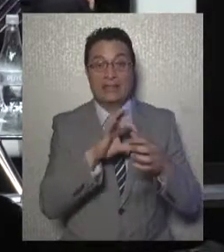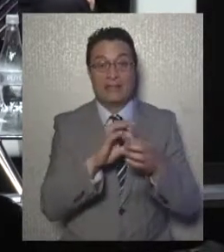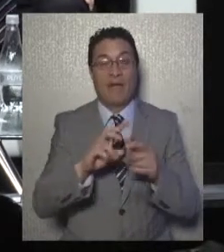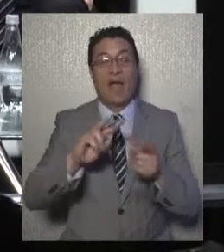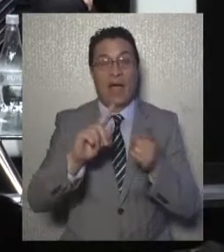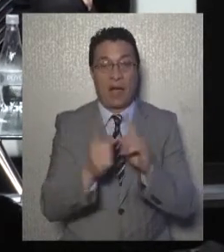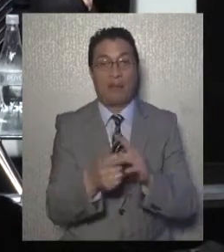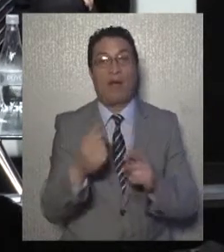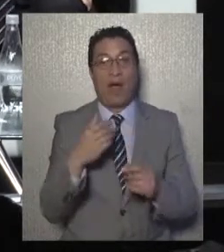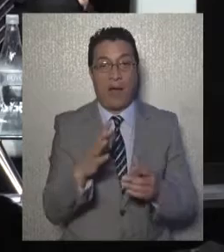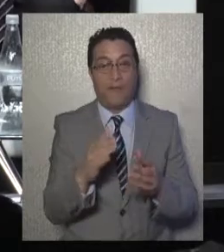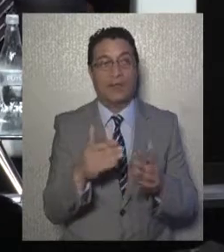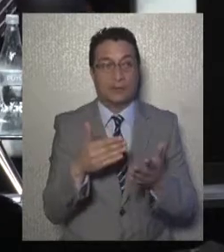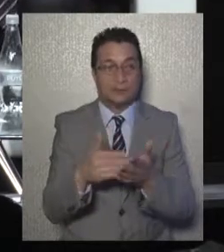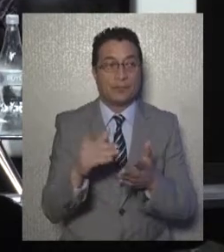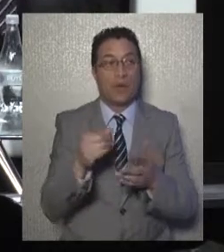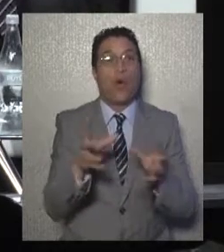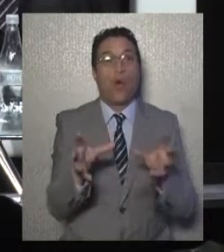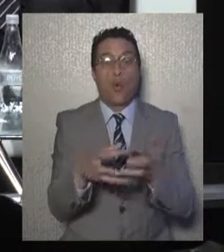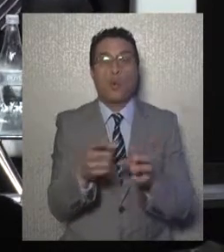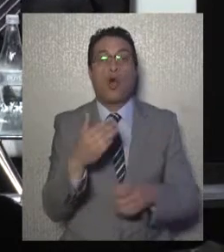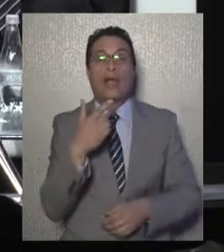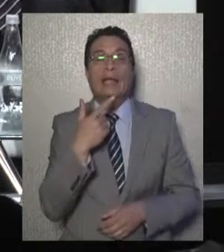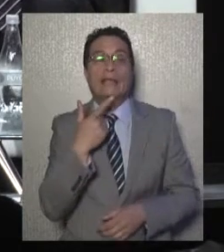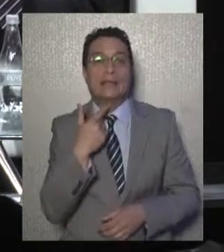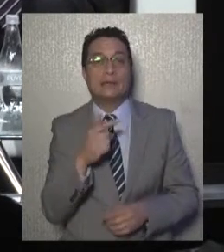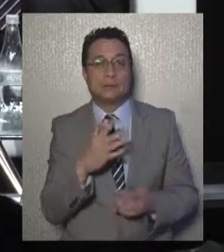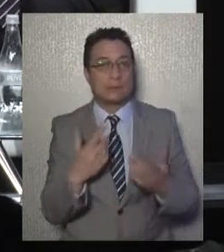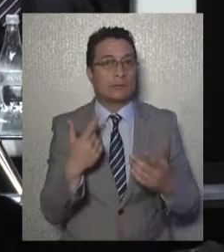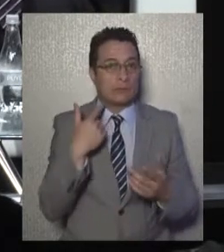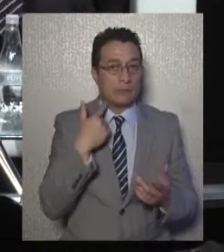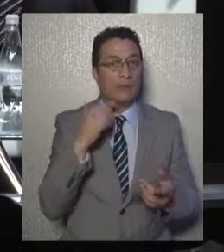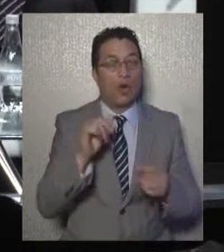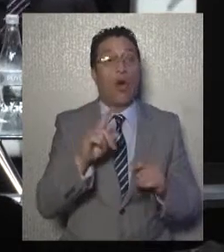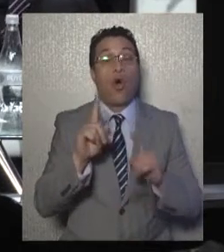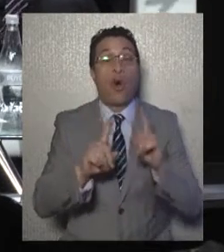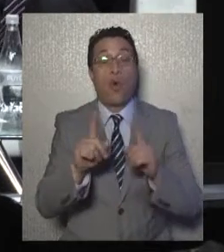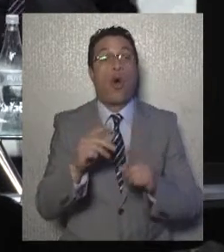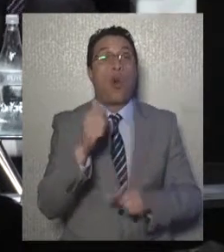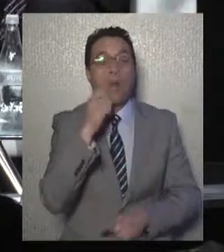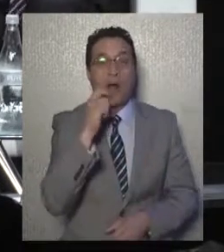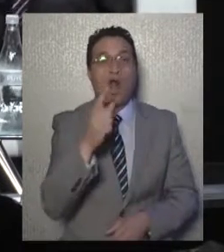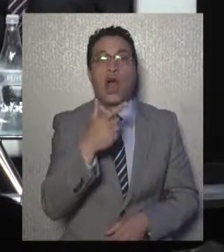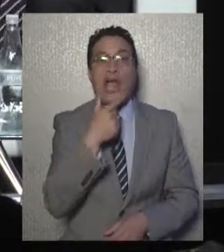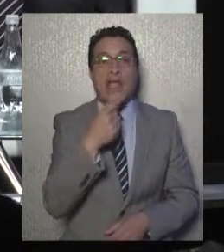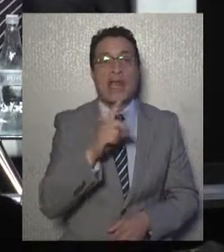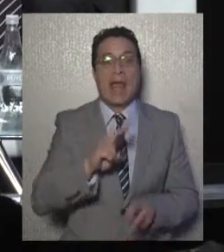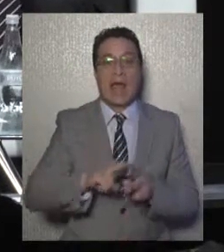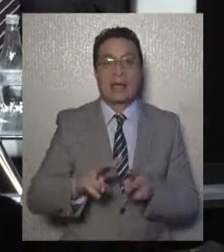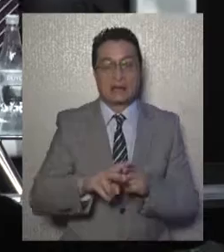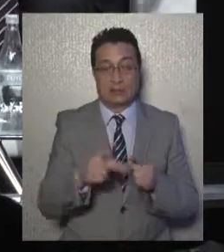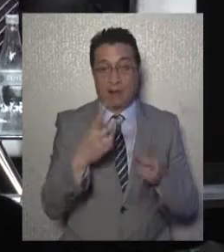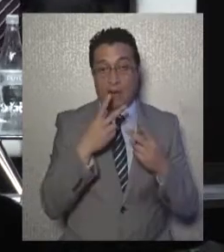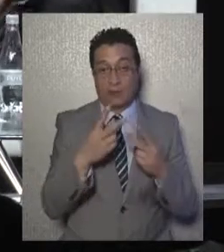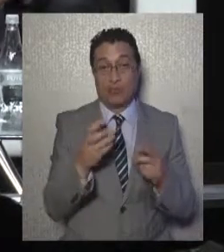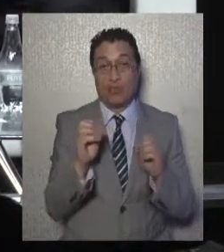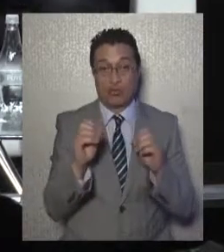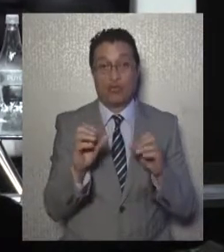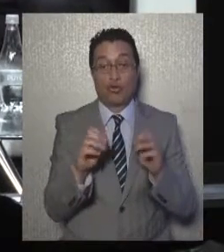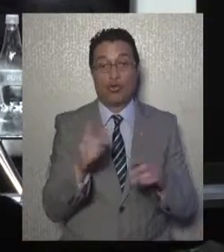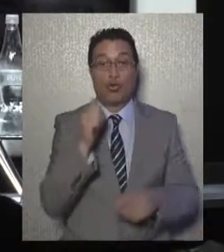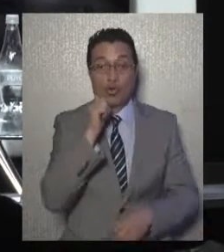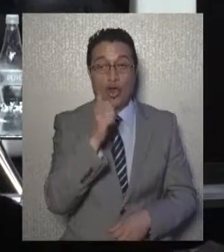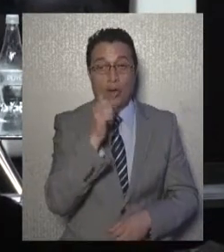veces tenéis que pasar a llevar un grupo de interés. Otras veces simplemente es un cambio que uno como ser humano no quiere hacer y que uno ve todos los días en la empresa, ¿no es cierto?